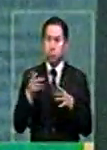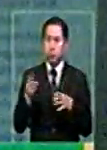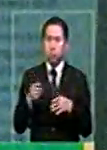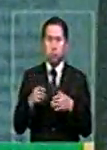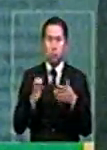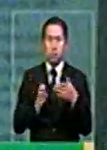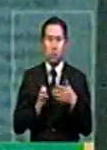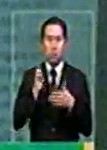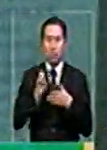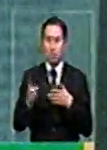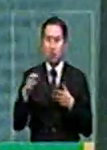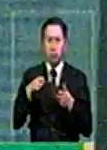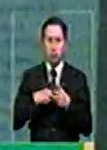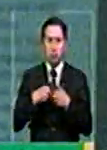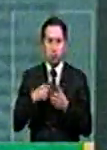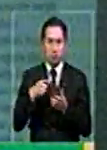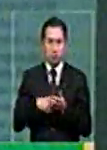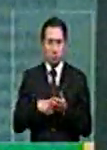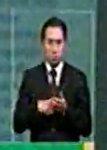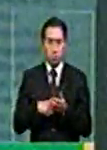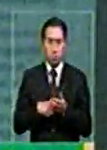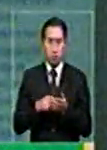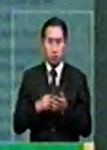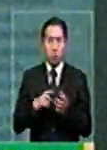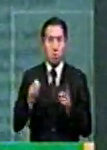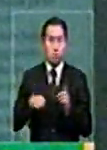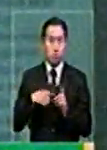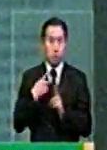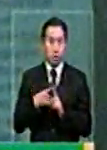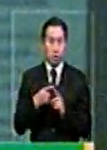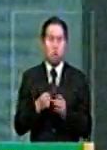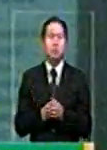enero, aparte de esto,